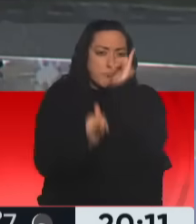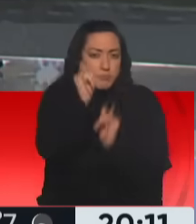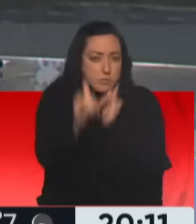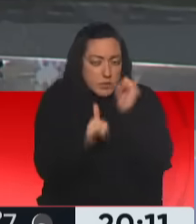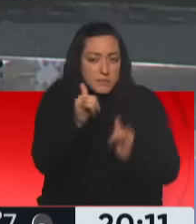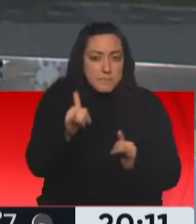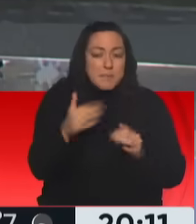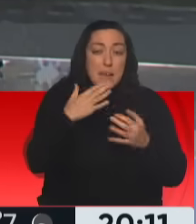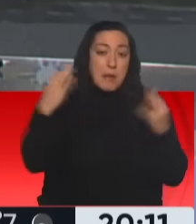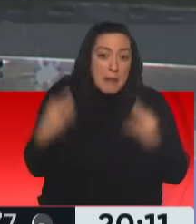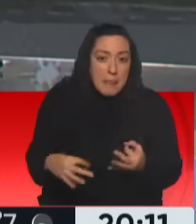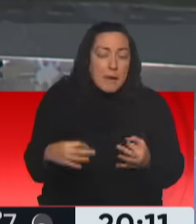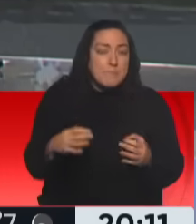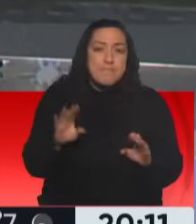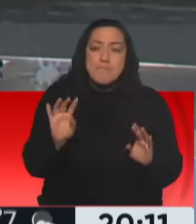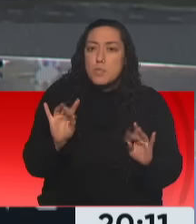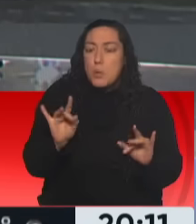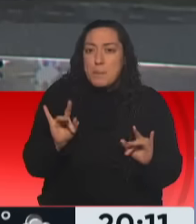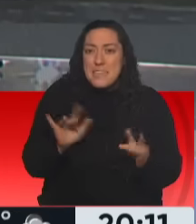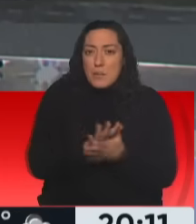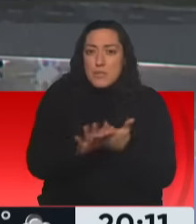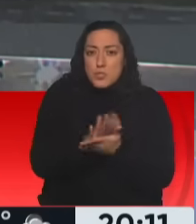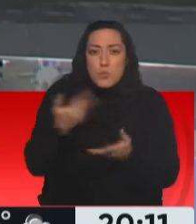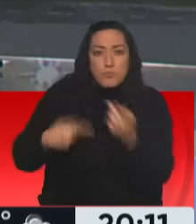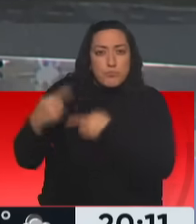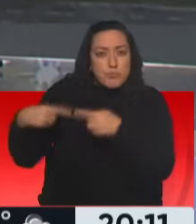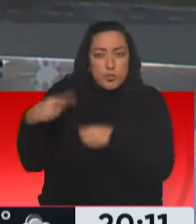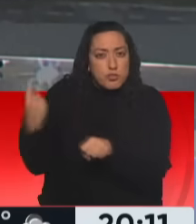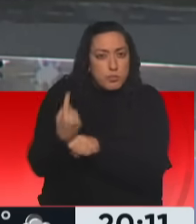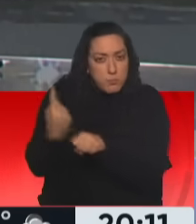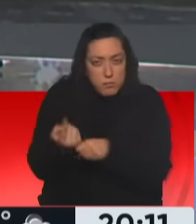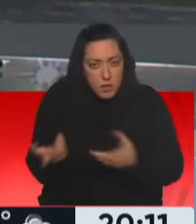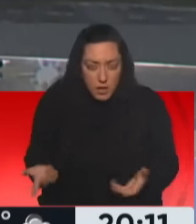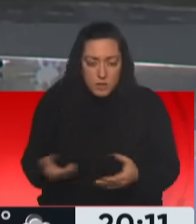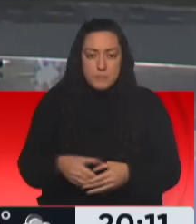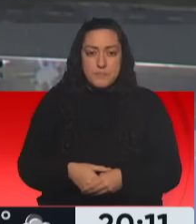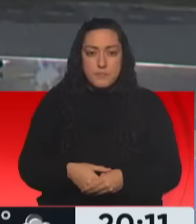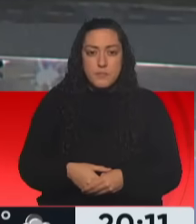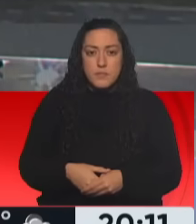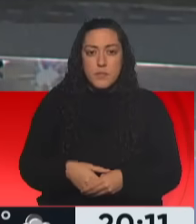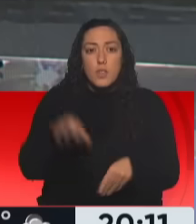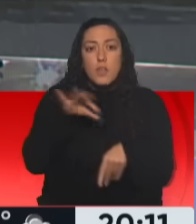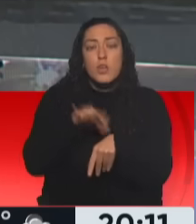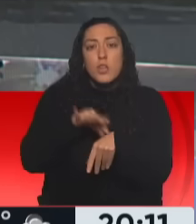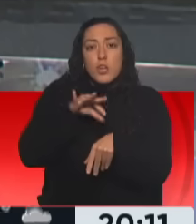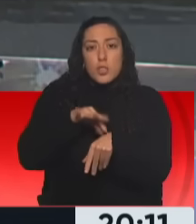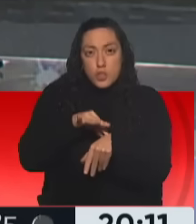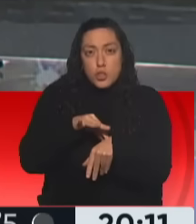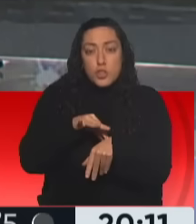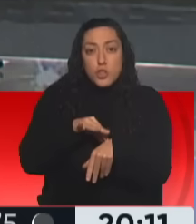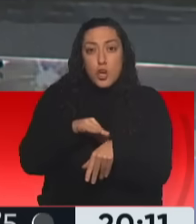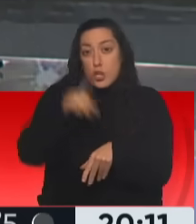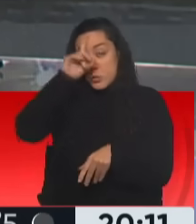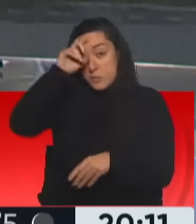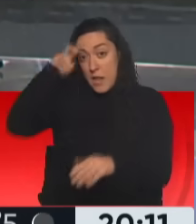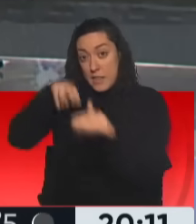situación realmente es complicada e Sí, de irreversible. hecho estaba repasando las declaraciones del Sí, doctor Moroni del Hospital claro, Cuyen, donde